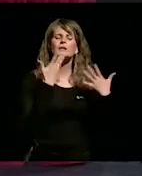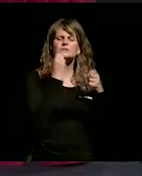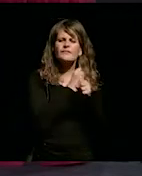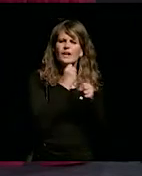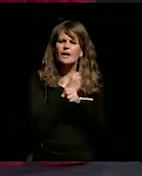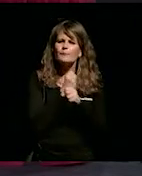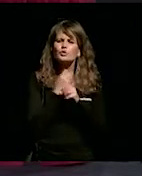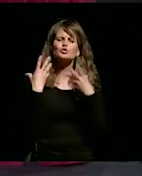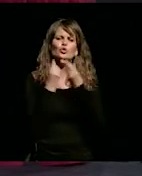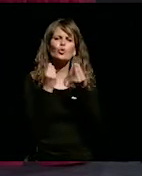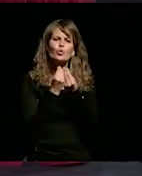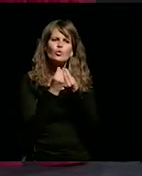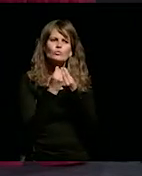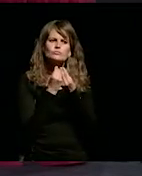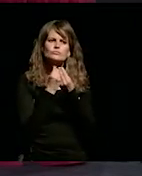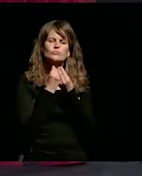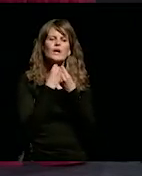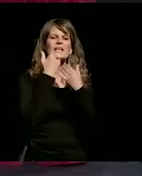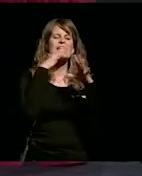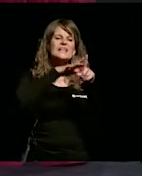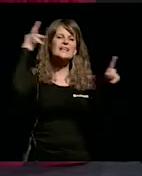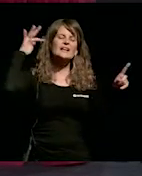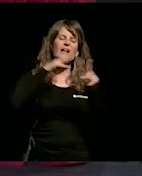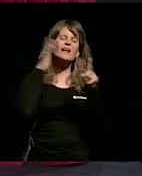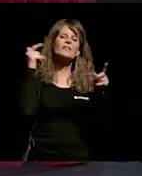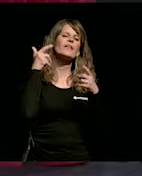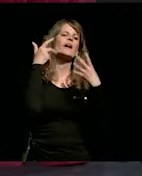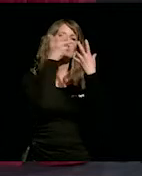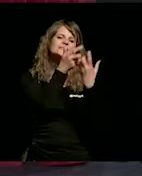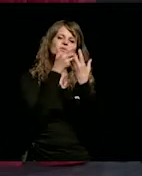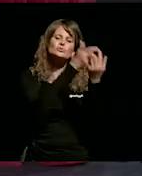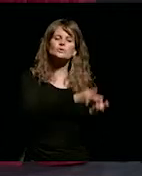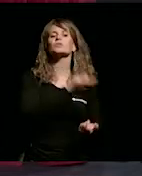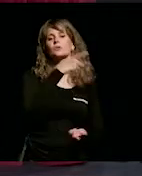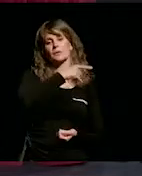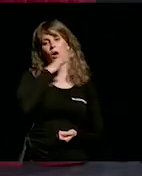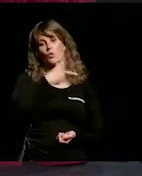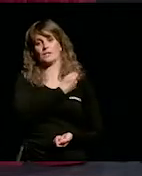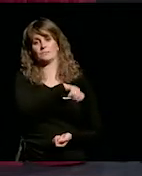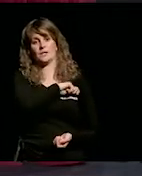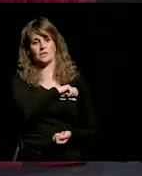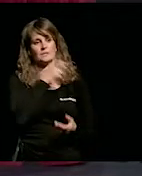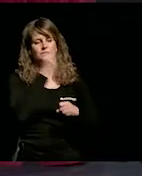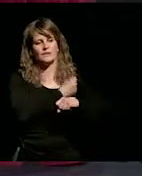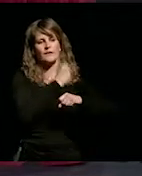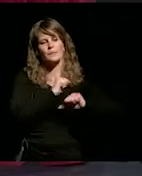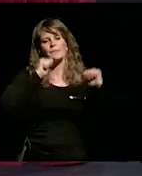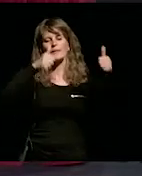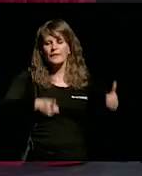Trabajamos en conjunción con Irlanda, Australia, Estados Unidos y, por supuesto, ahora mismo España. En diciembre